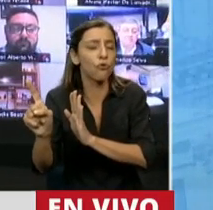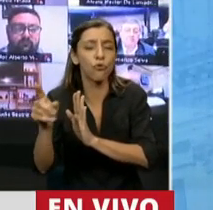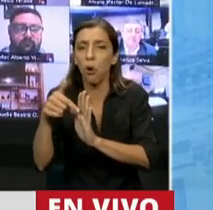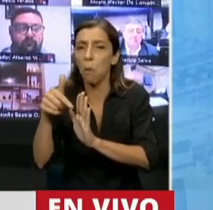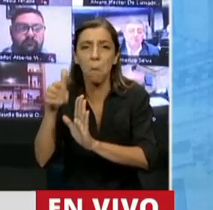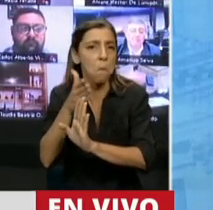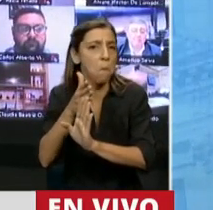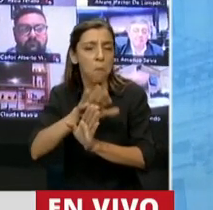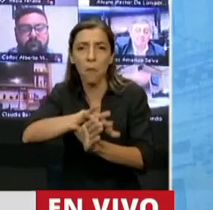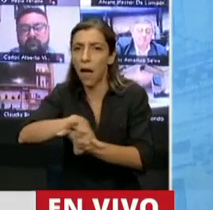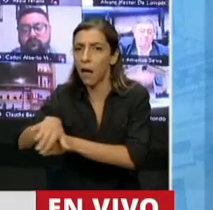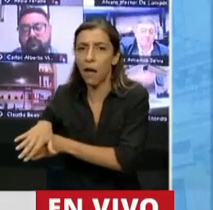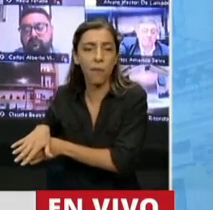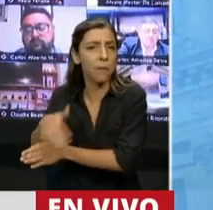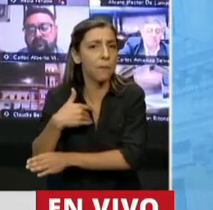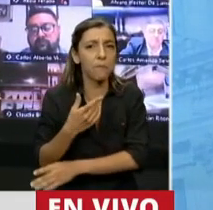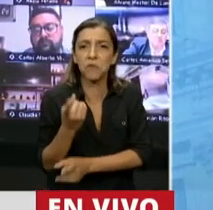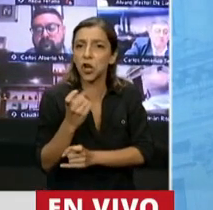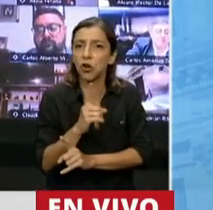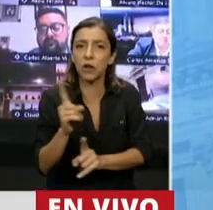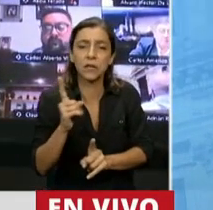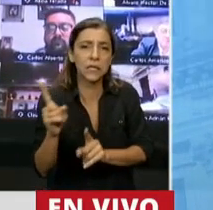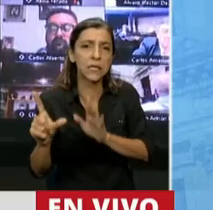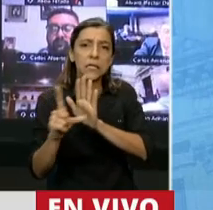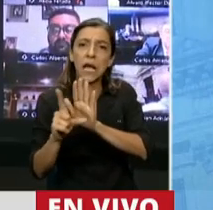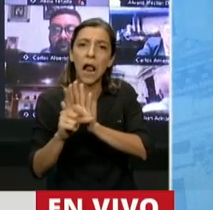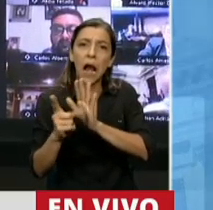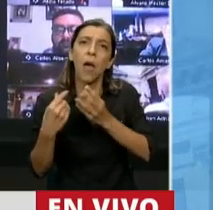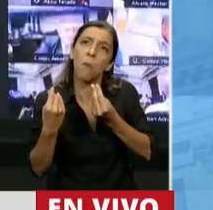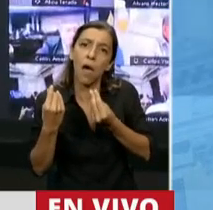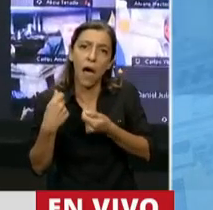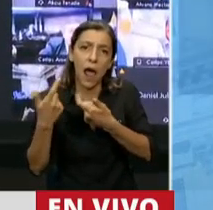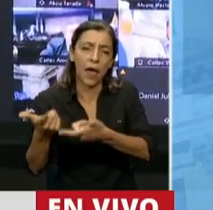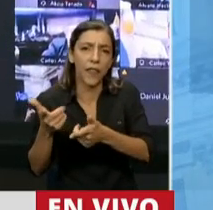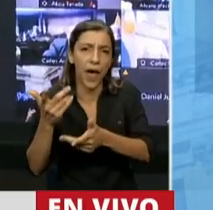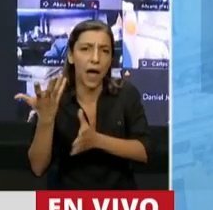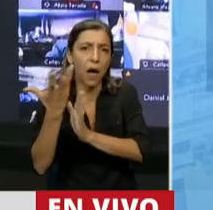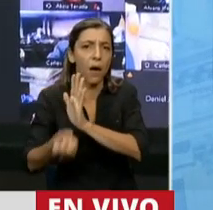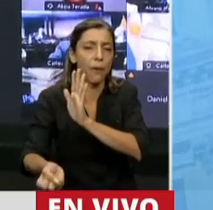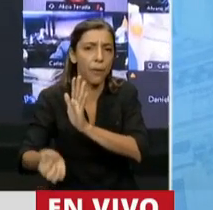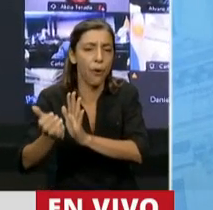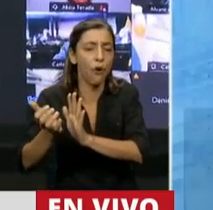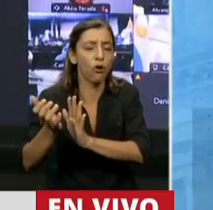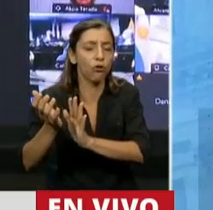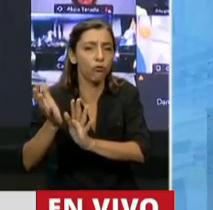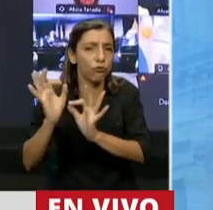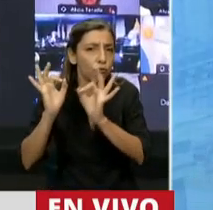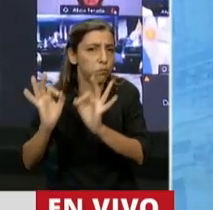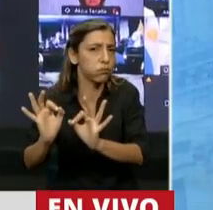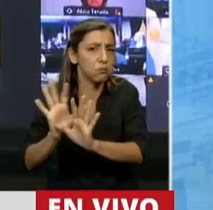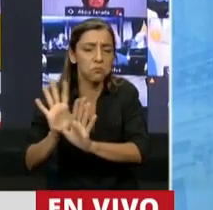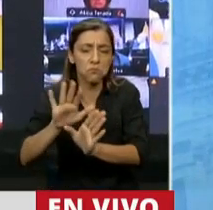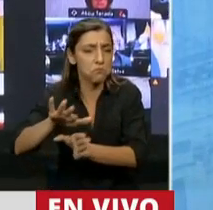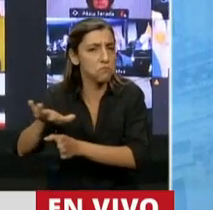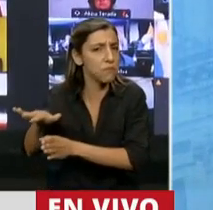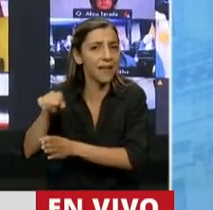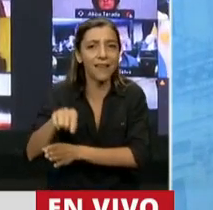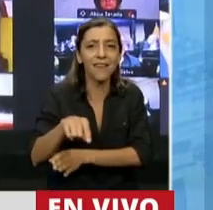abre juicio sobre la necesidad de legalizarlo o no legalizarlo. Simplemente plantea algo